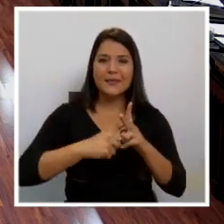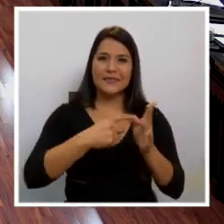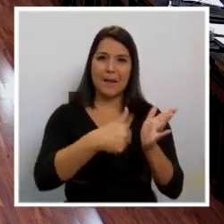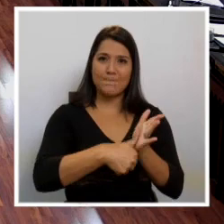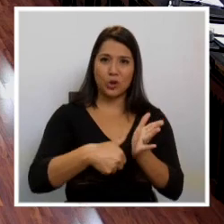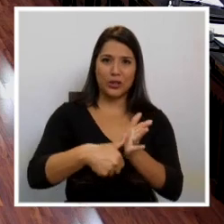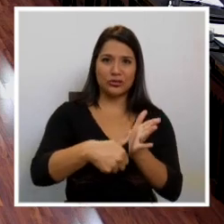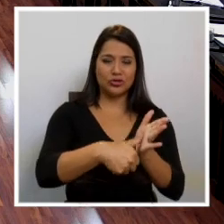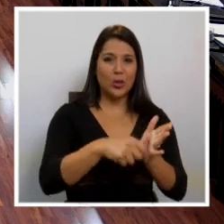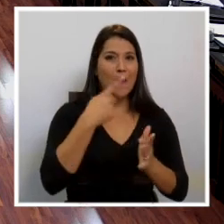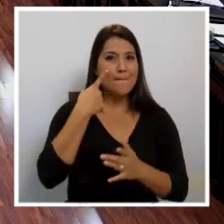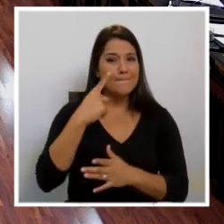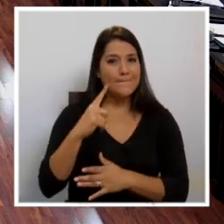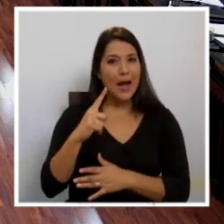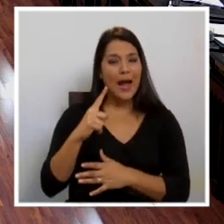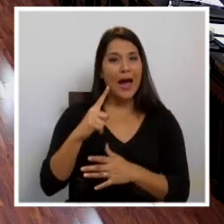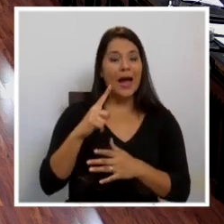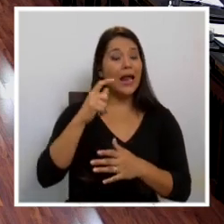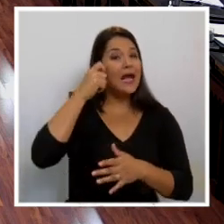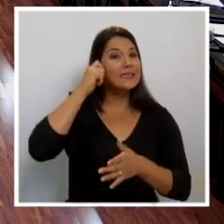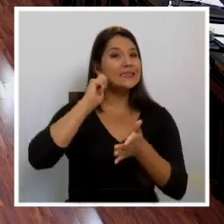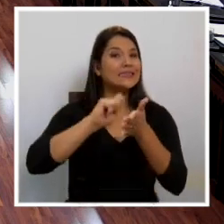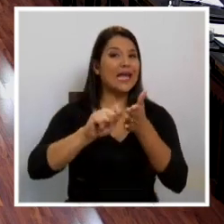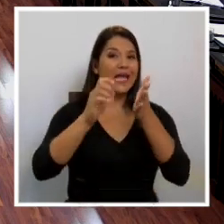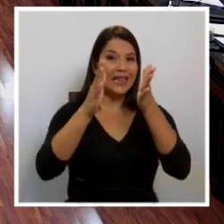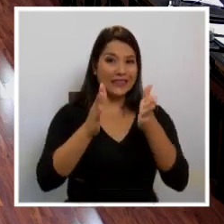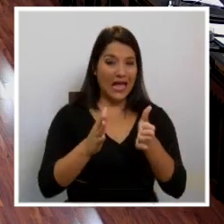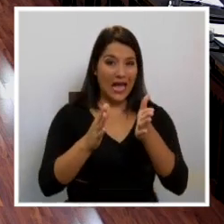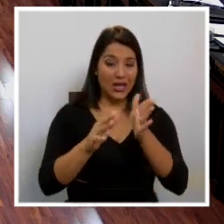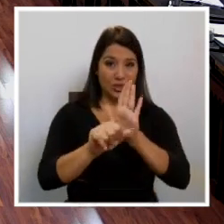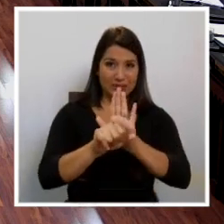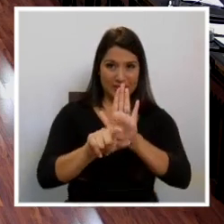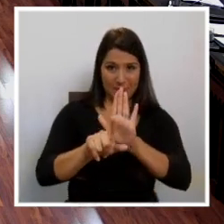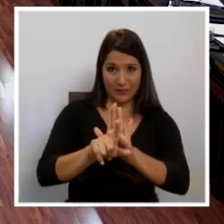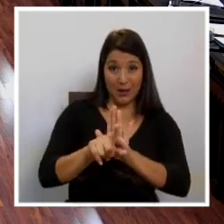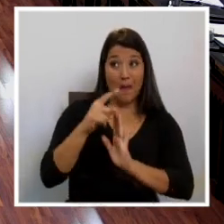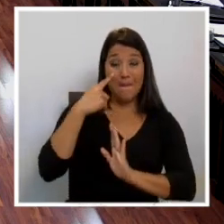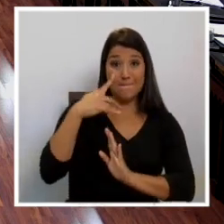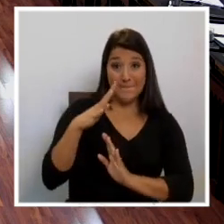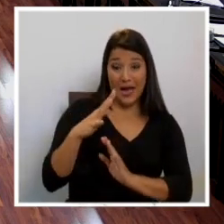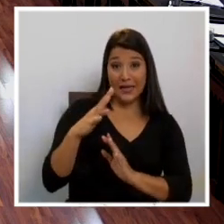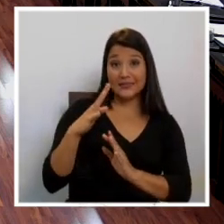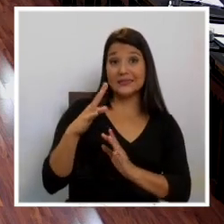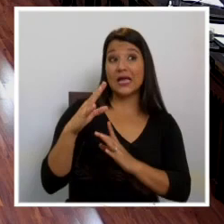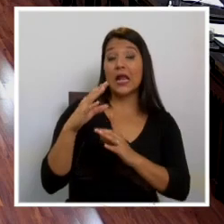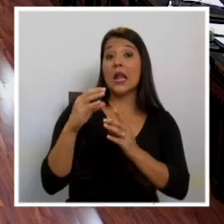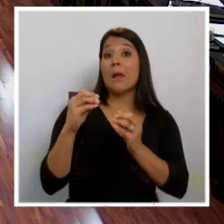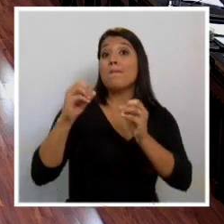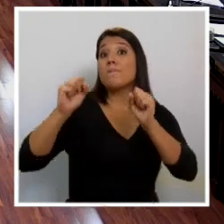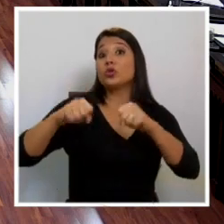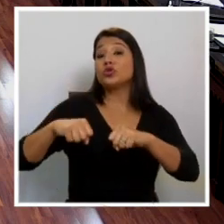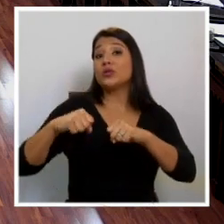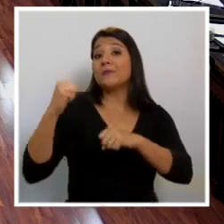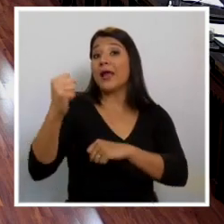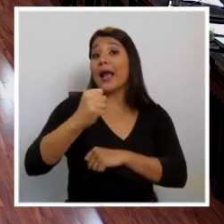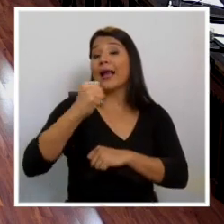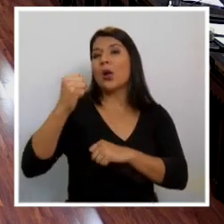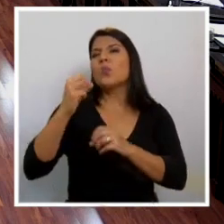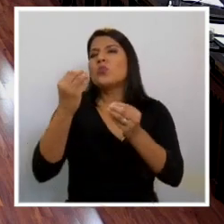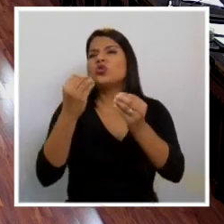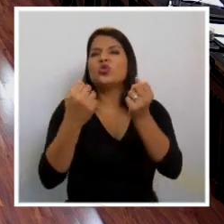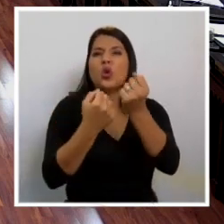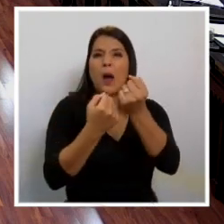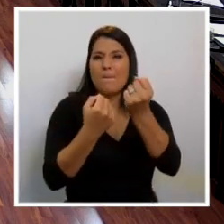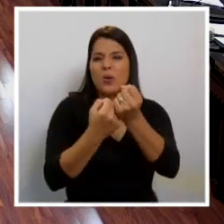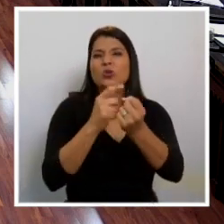uno de los puestos claves de la Asamblea Legislativa. Tal vez aquí hay que hacer una diferencia, y es que del Partido de Acción Ciudadana con